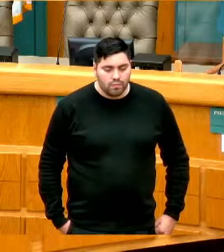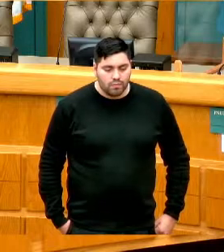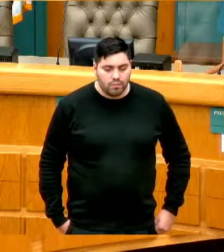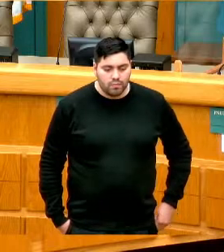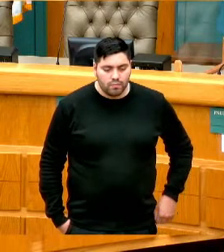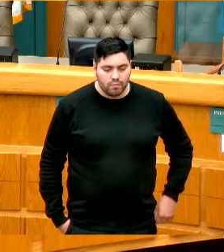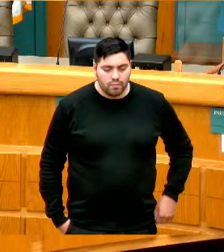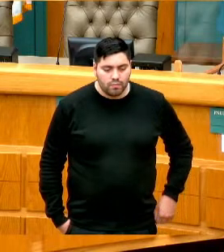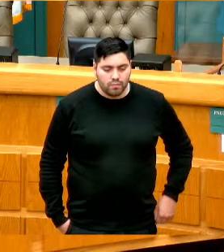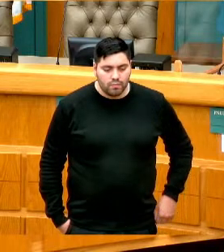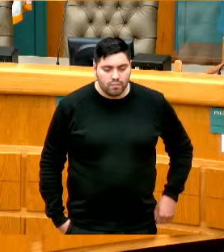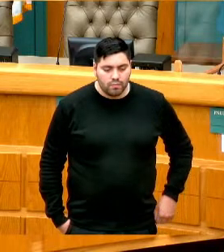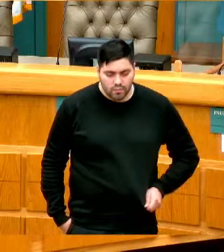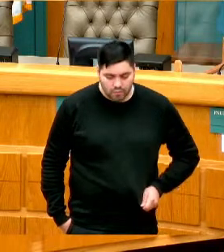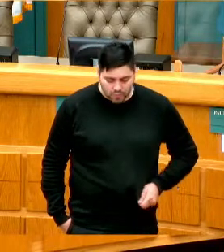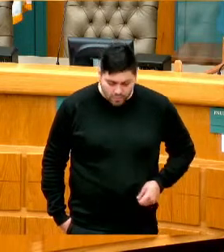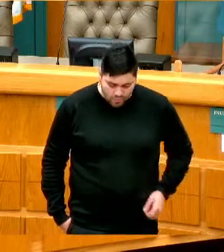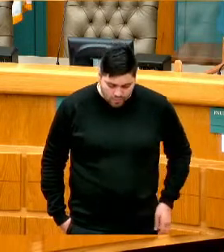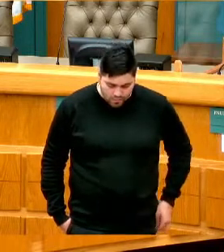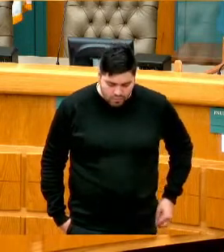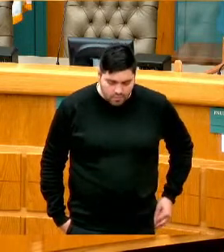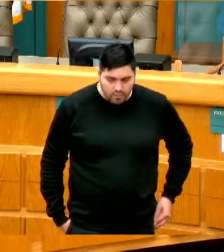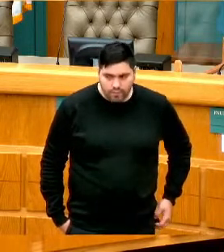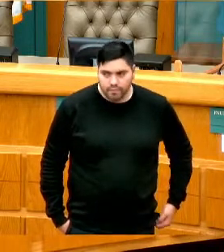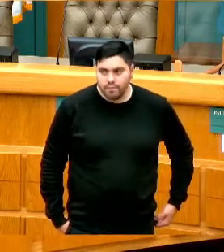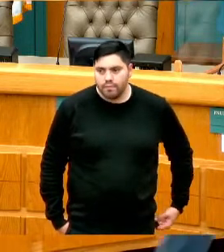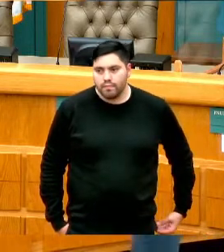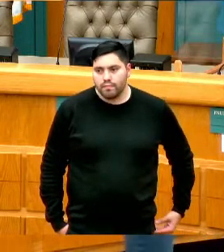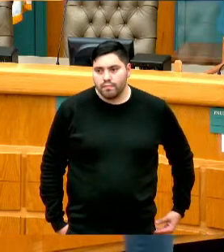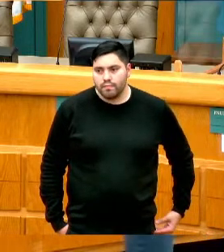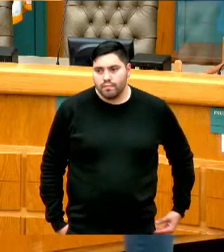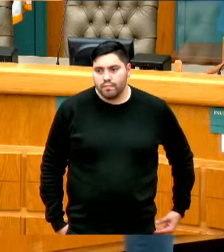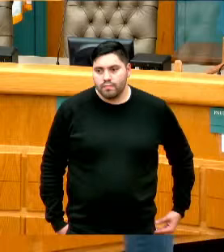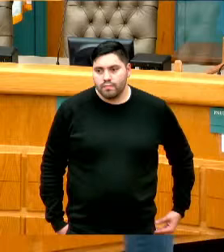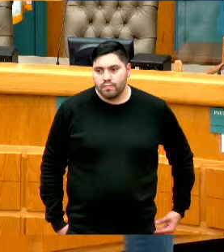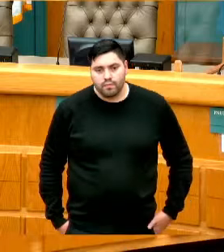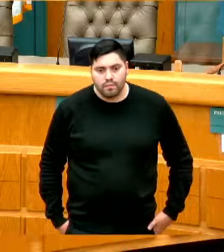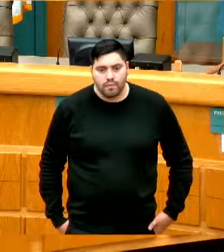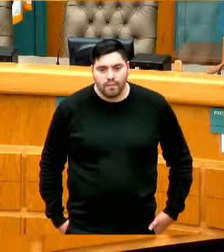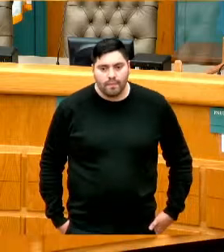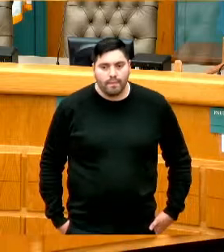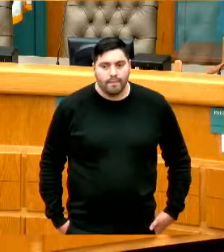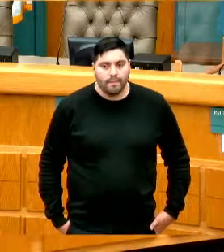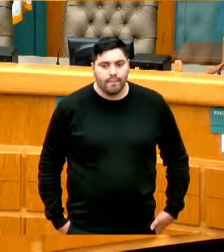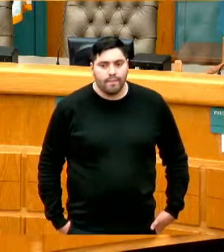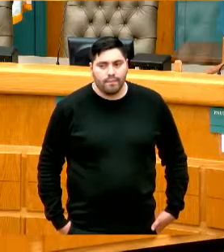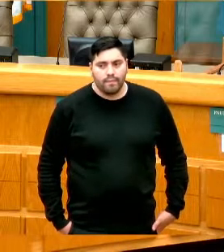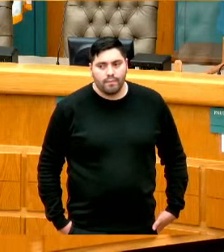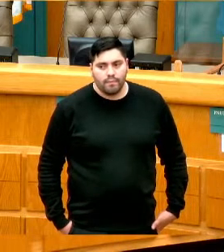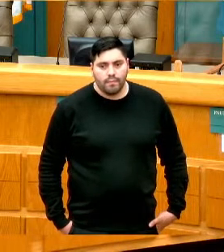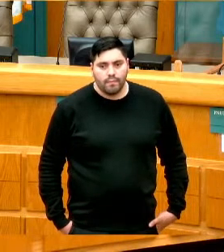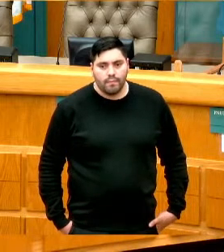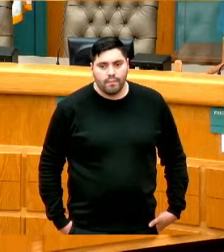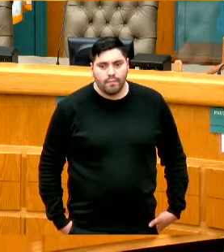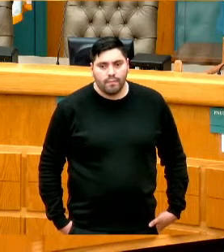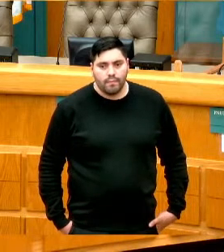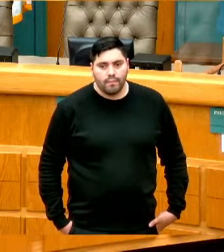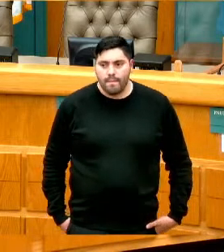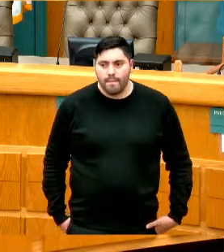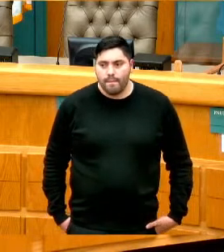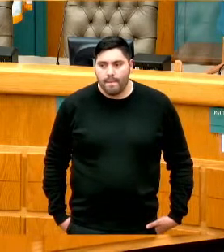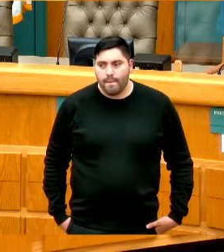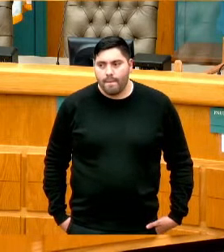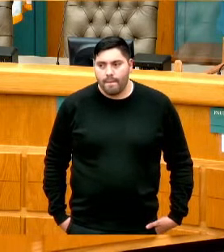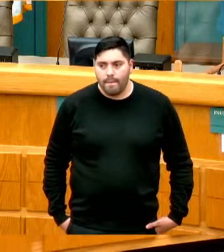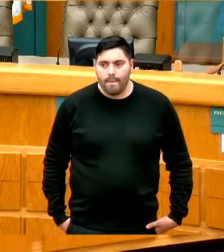el cual nos ha afectado por más de un año. Ahora es su turno de vacunarse. Hemos perdido a muchas personas y muchos han sufrido, pero para muchas